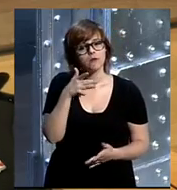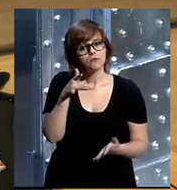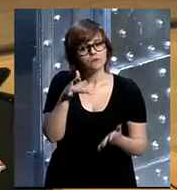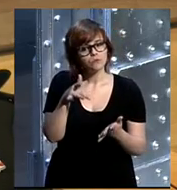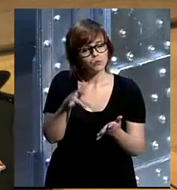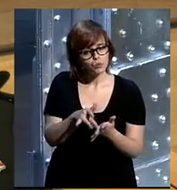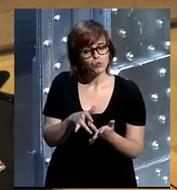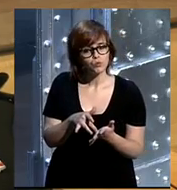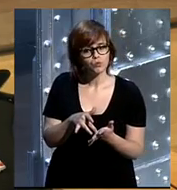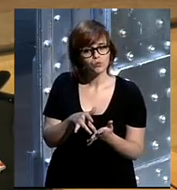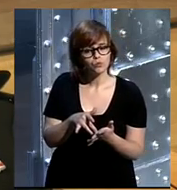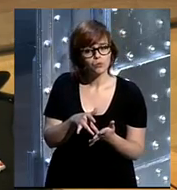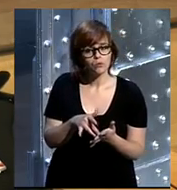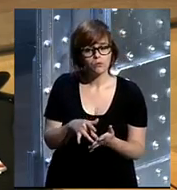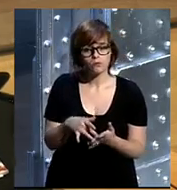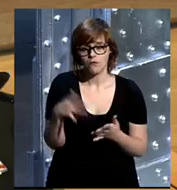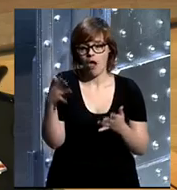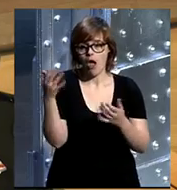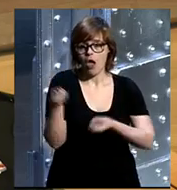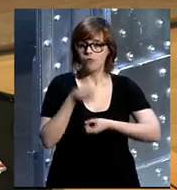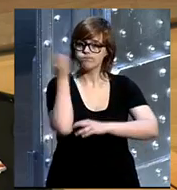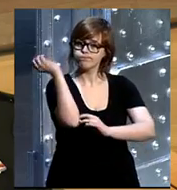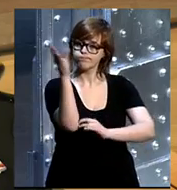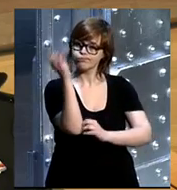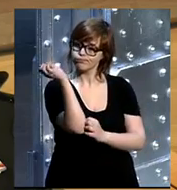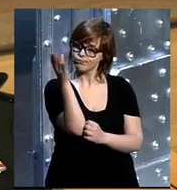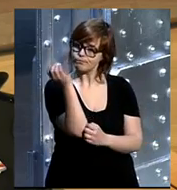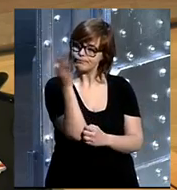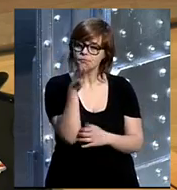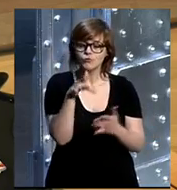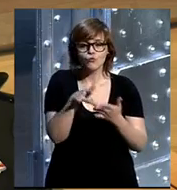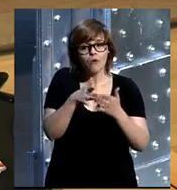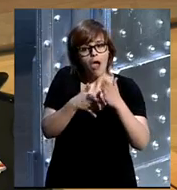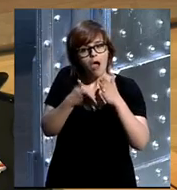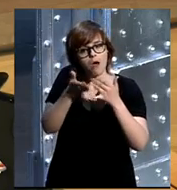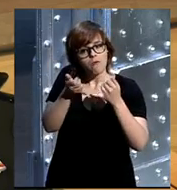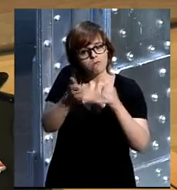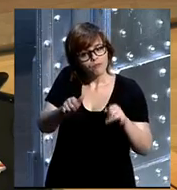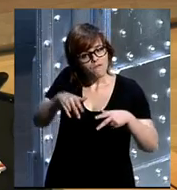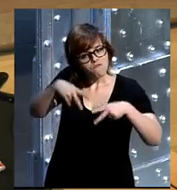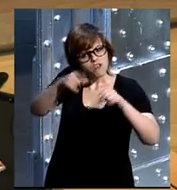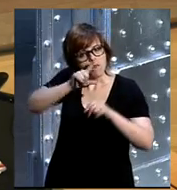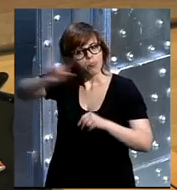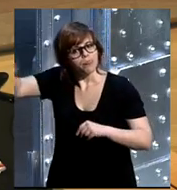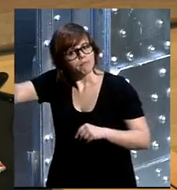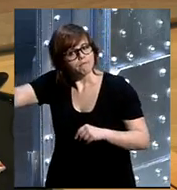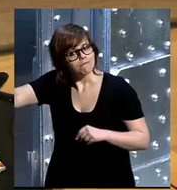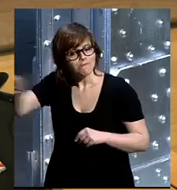después de este evento, que sinceramente agradezco, sin dar